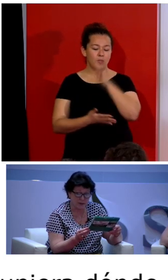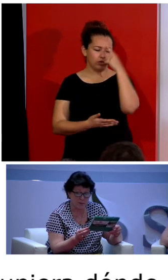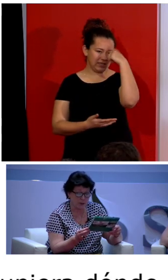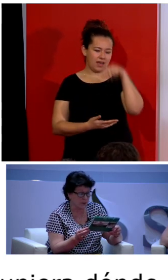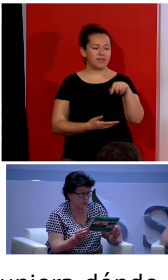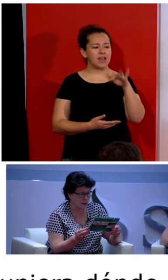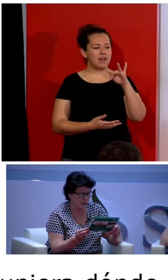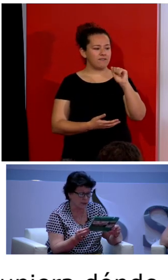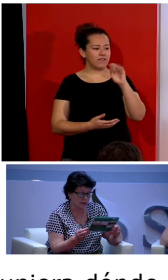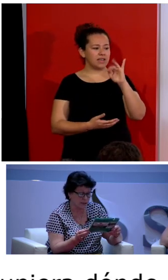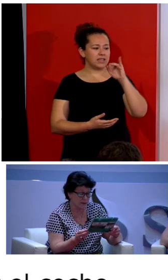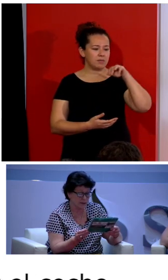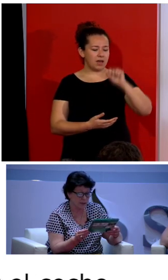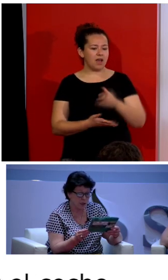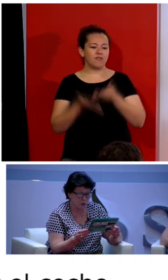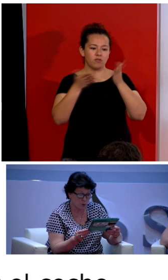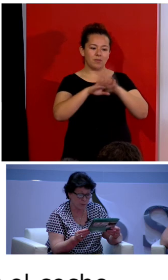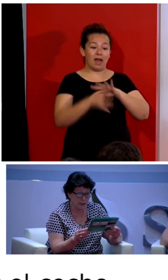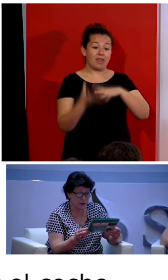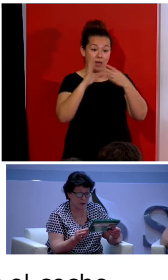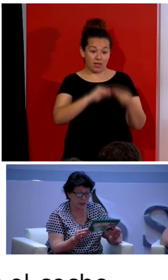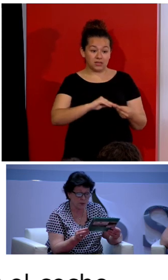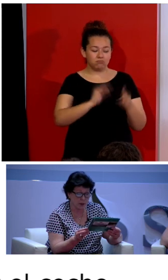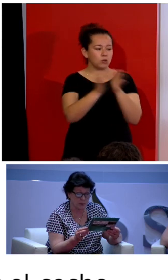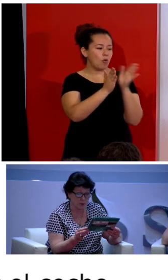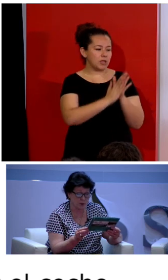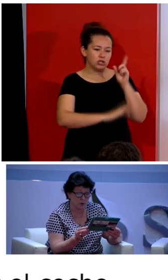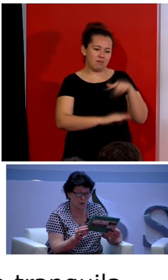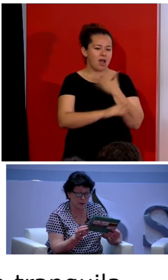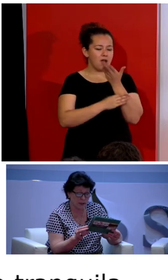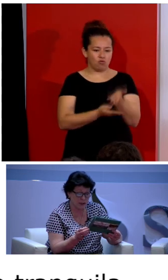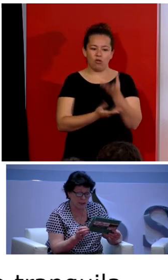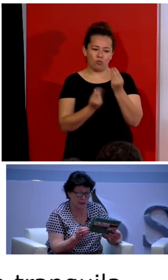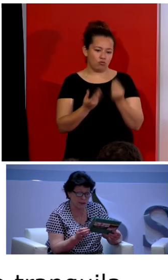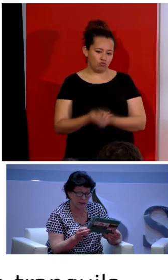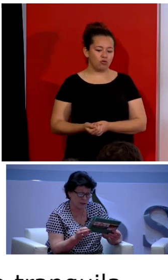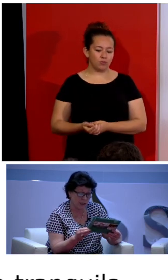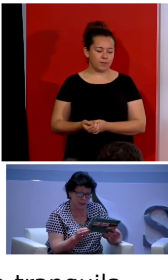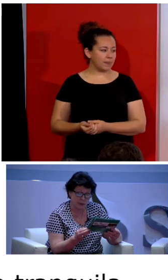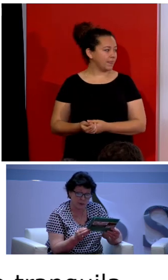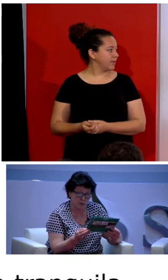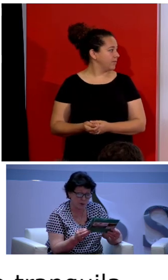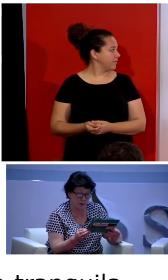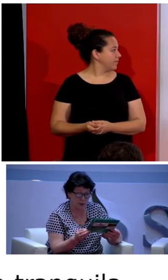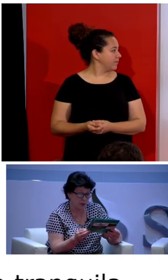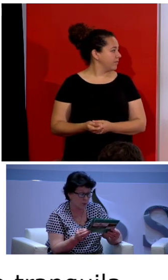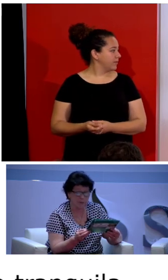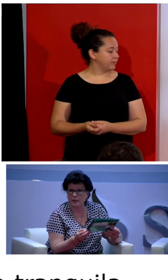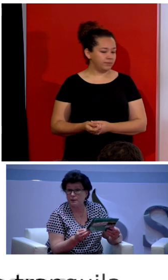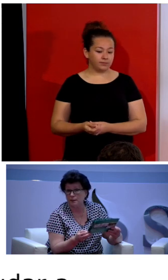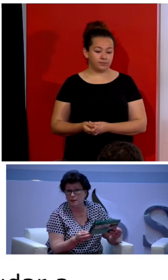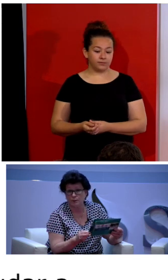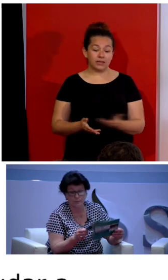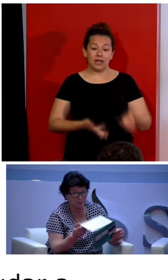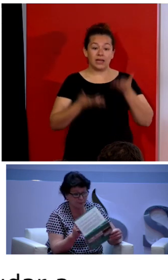que Fátima le iba a ayudar a adaptarse. Sus compañeros le han ayudado mucho y a hacer bien su trabajo y es una más de